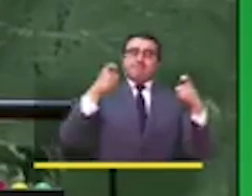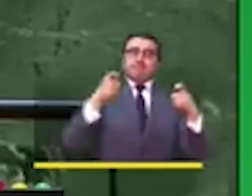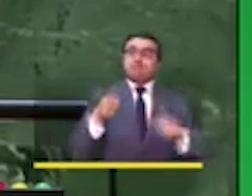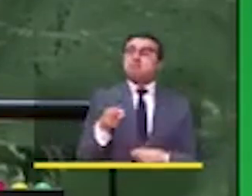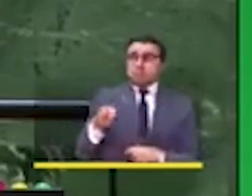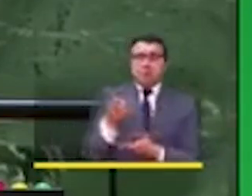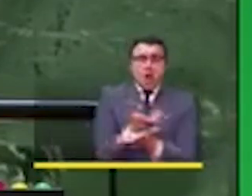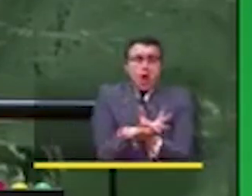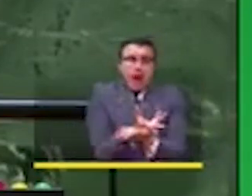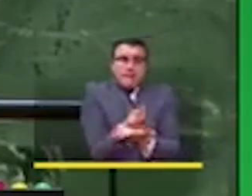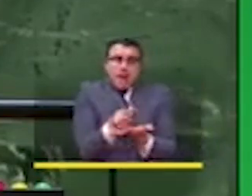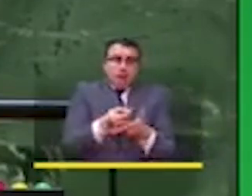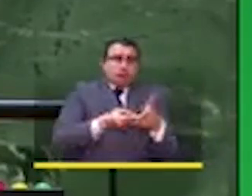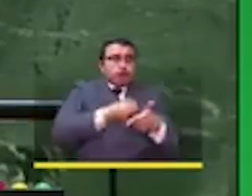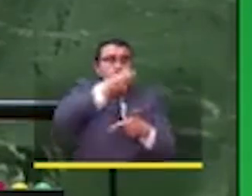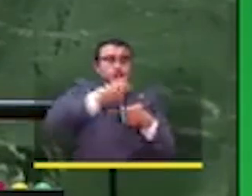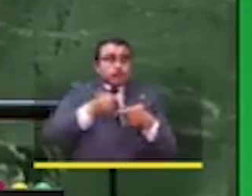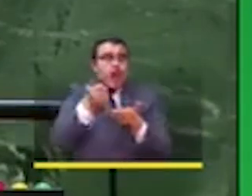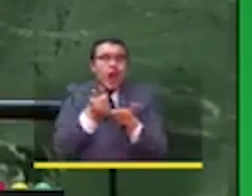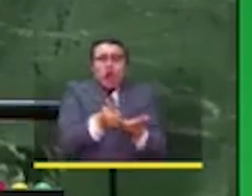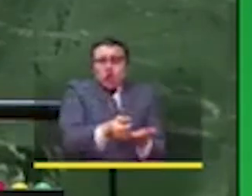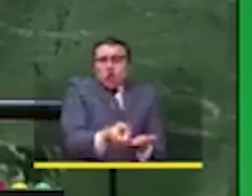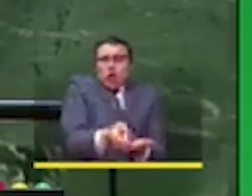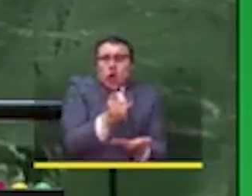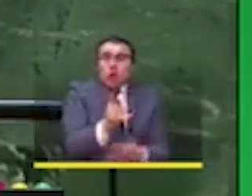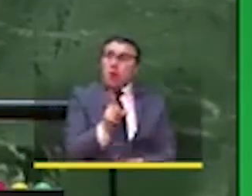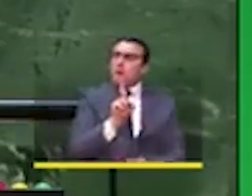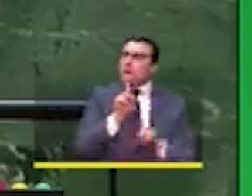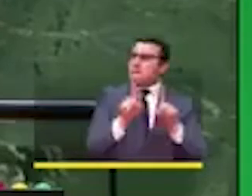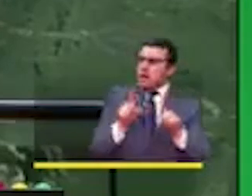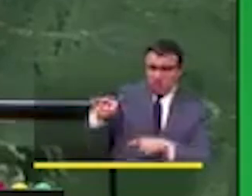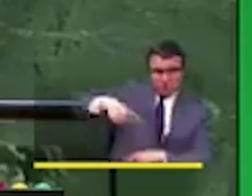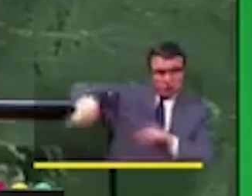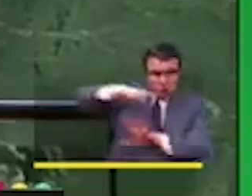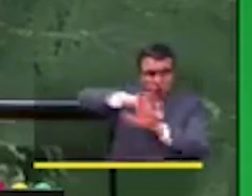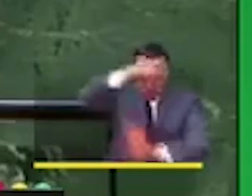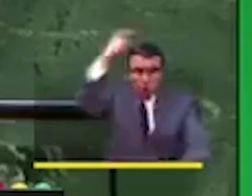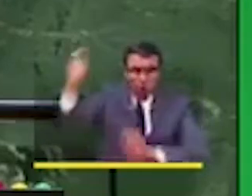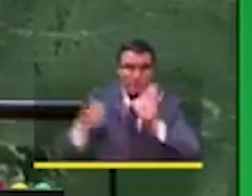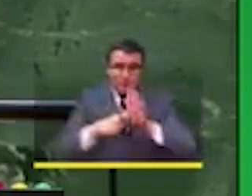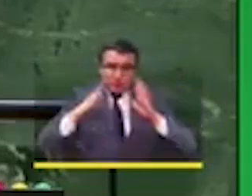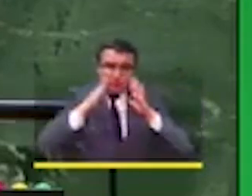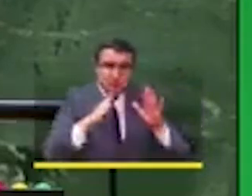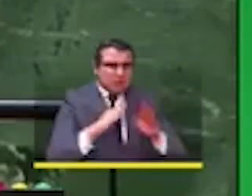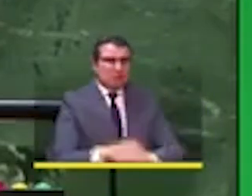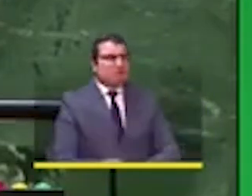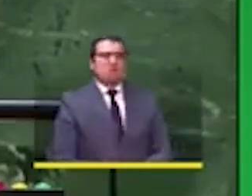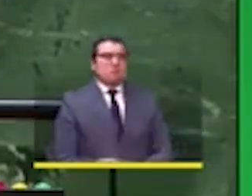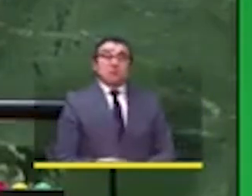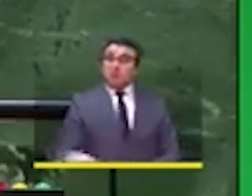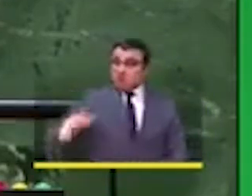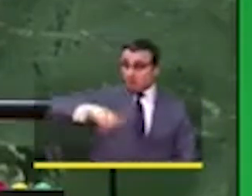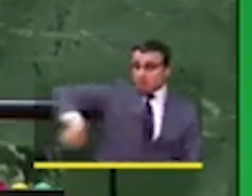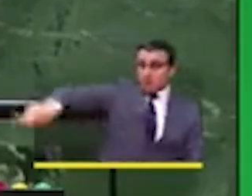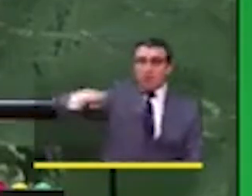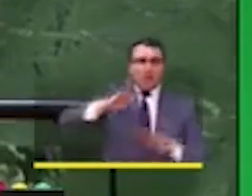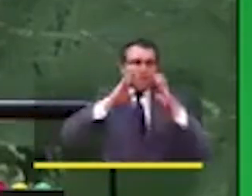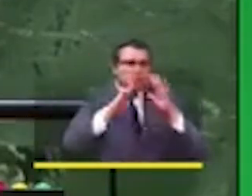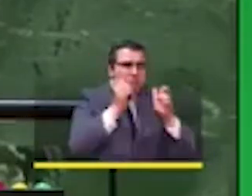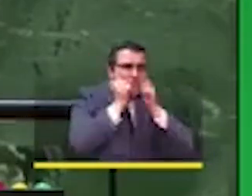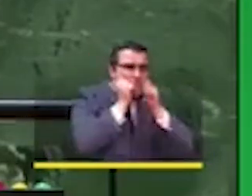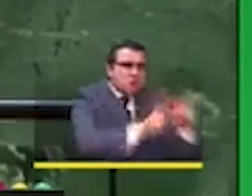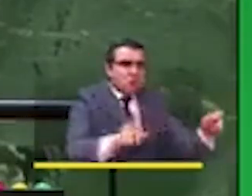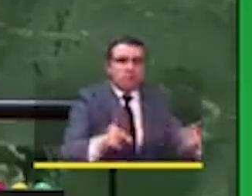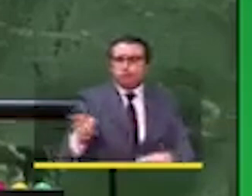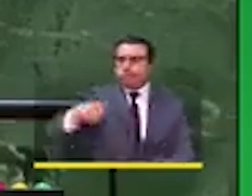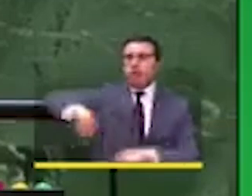le puede pedir soluciones a un mecanismo que se queda sin humanidad, cuando fue este mecanismo el que produjo el